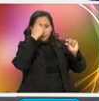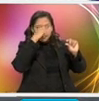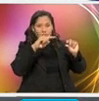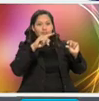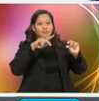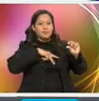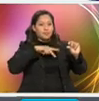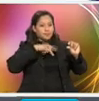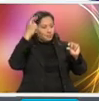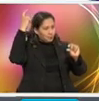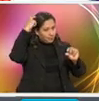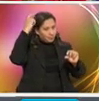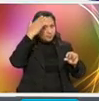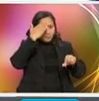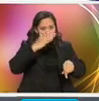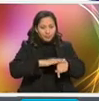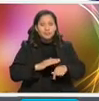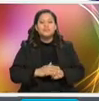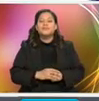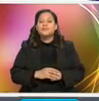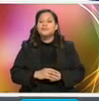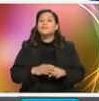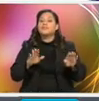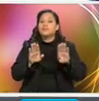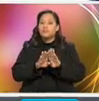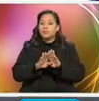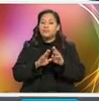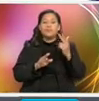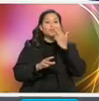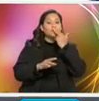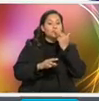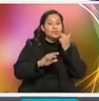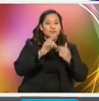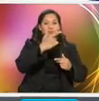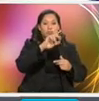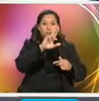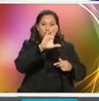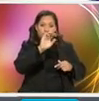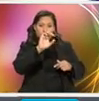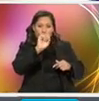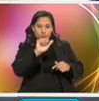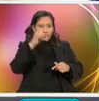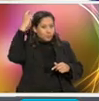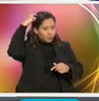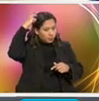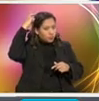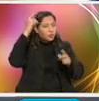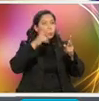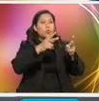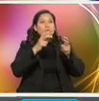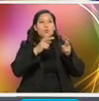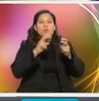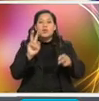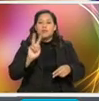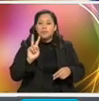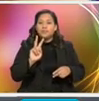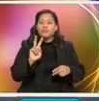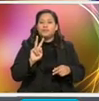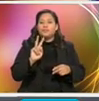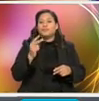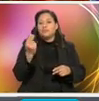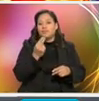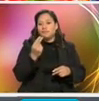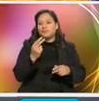memoria justamente. Muy bien, y entonces a través de la glucosa es que el cerebro absorbe los nutrientes que va a